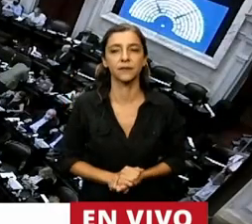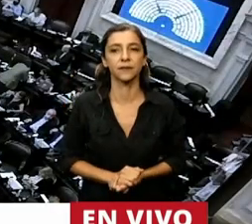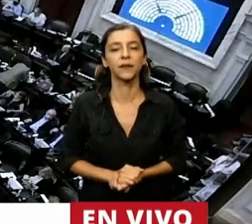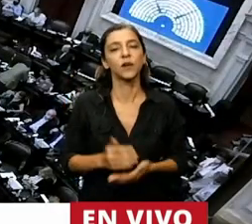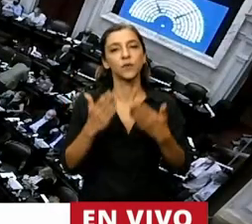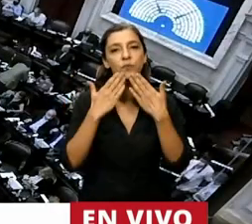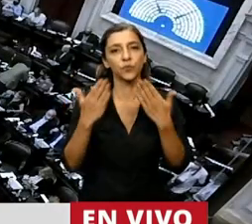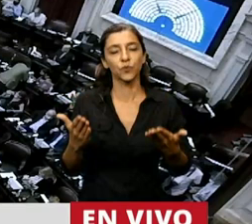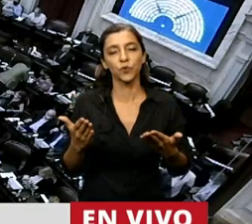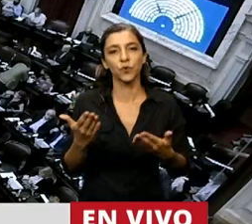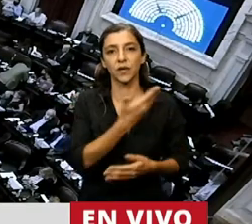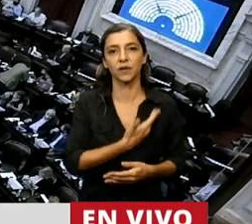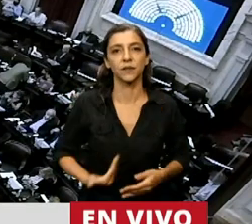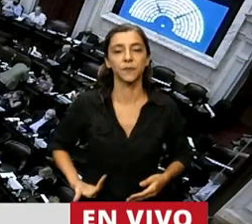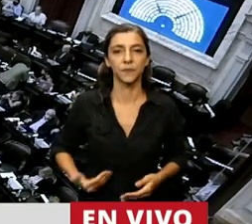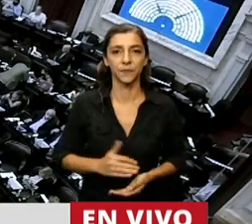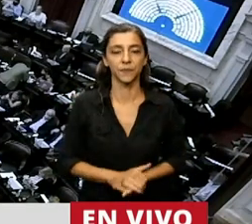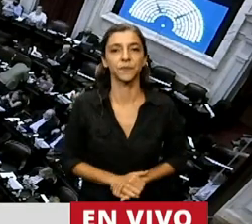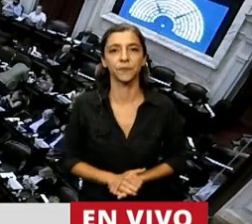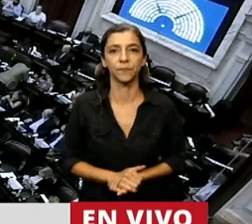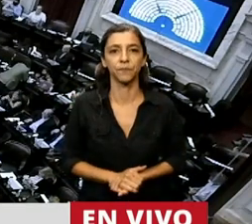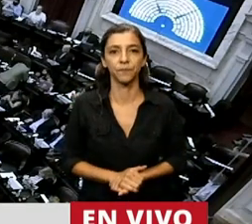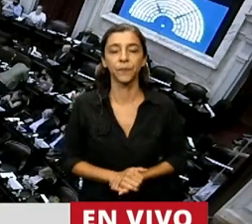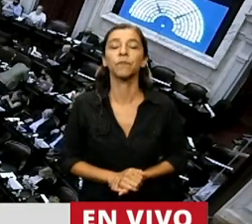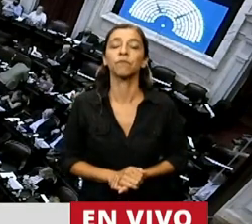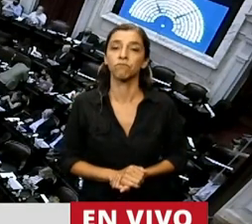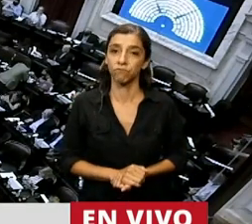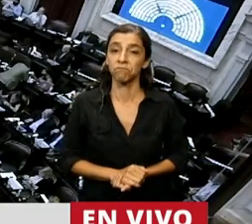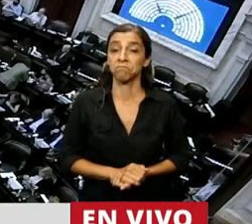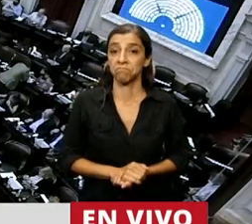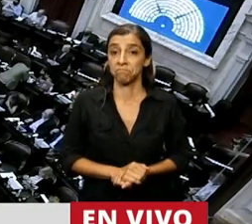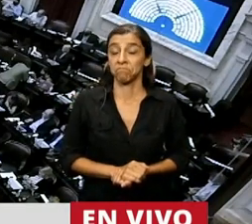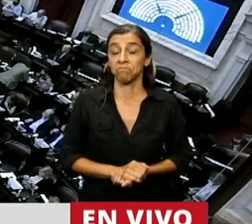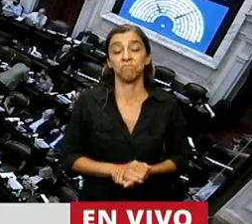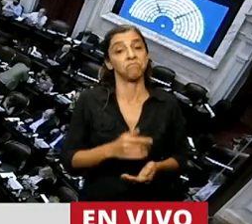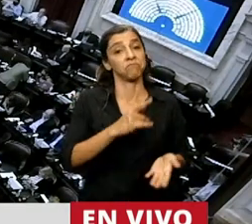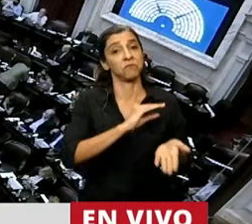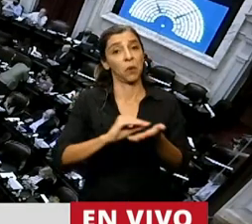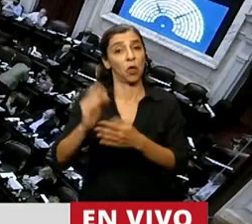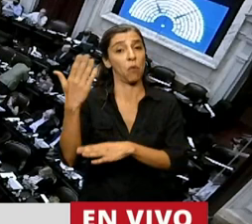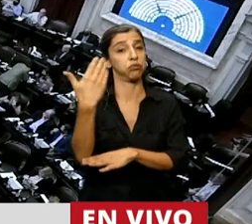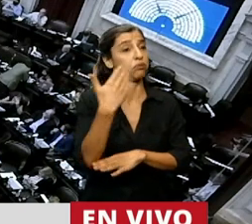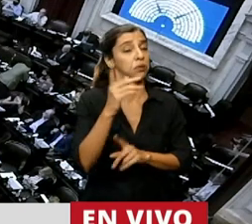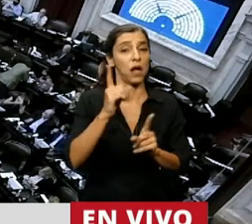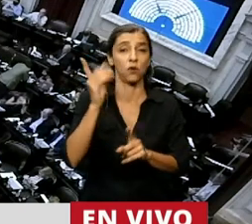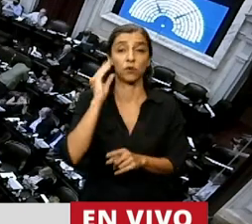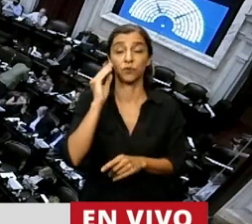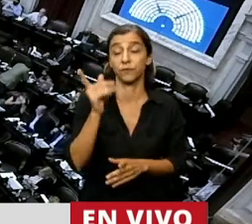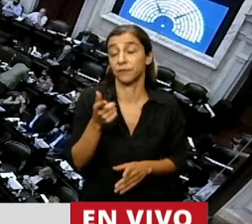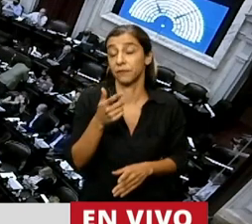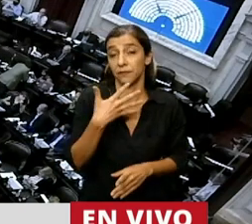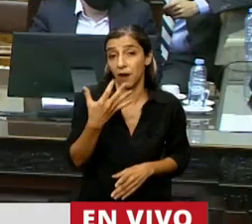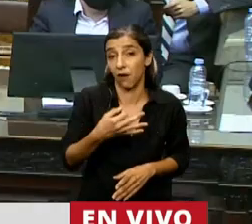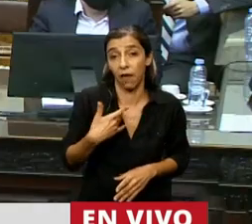muchísimas gracias señor presidente escuché algunos discursos que realmente tenían un fuerte olor a naftalina